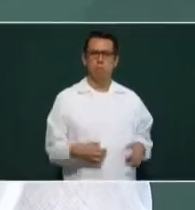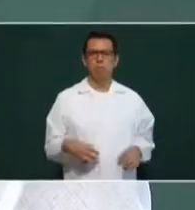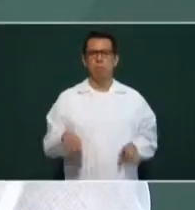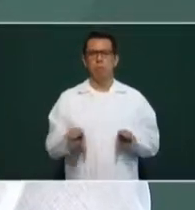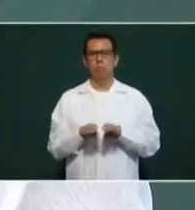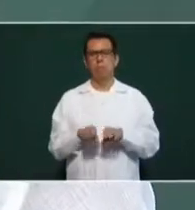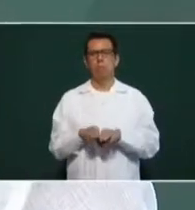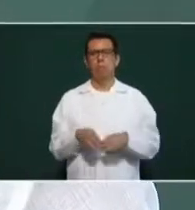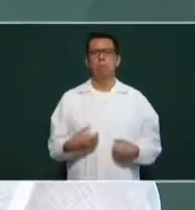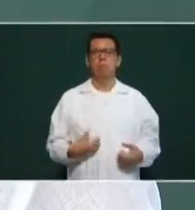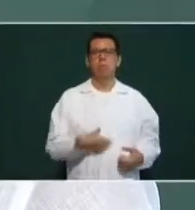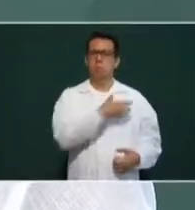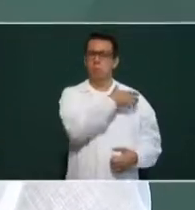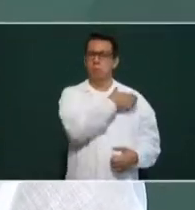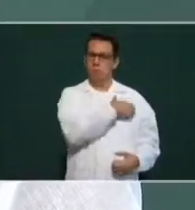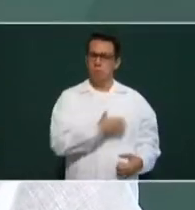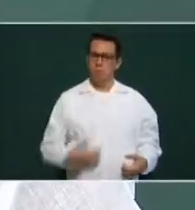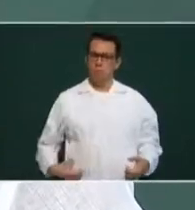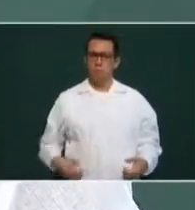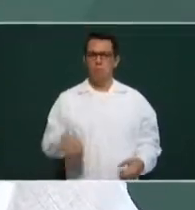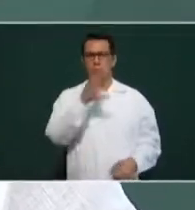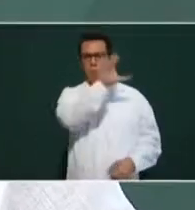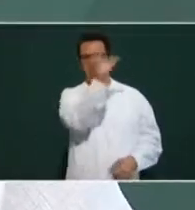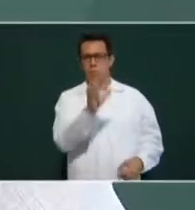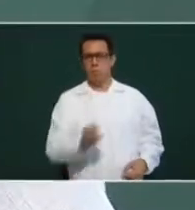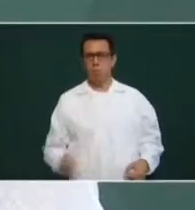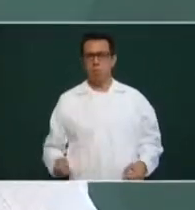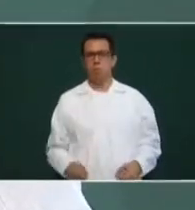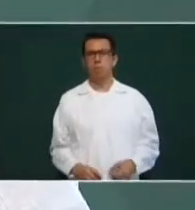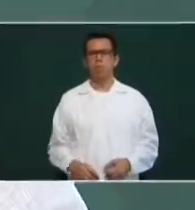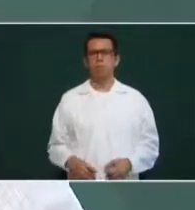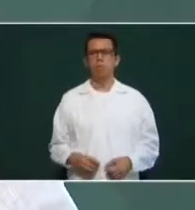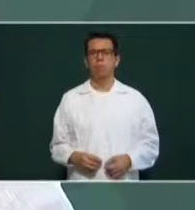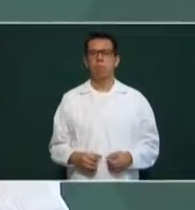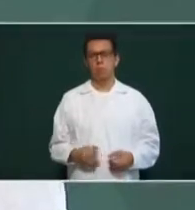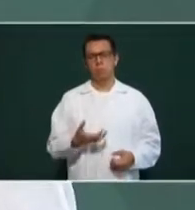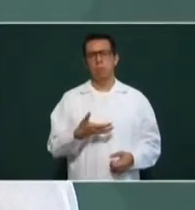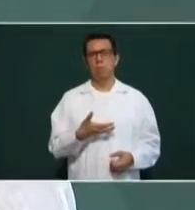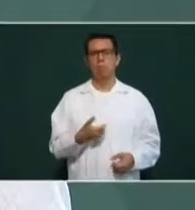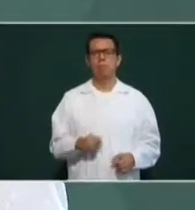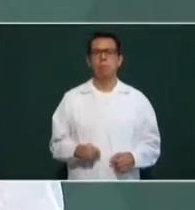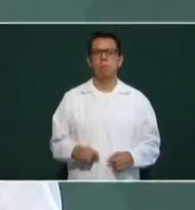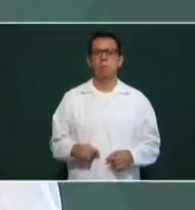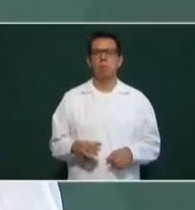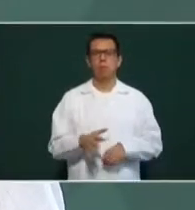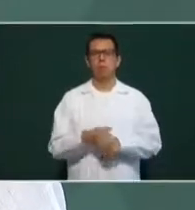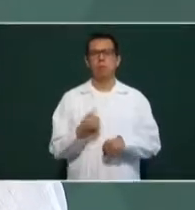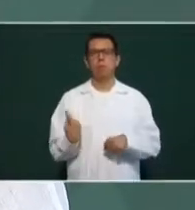de la república lleva tiempo porque